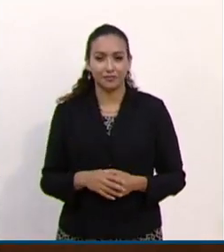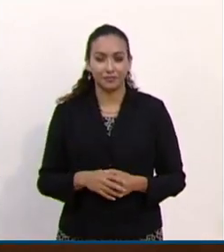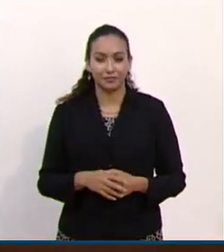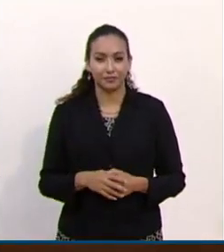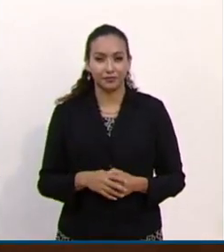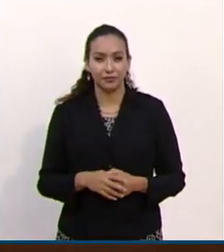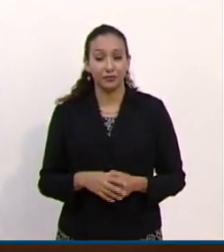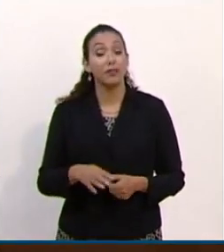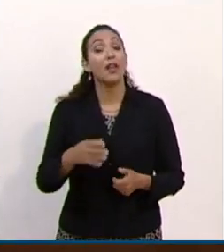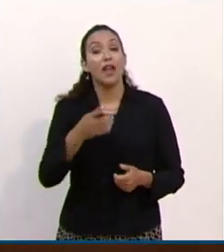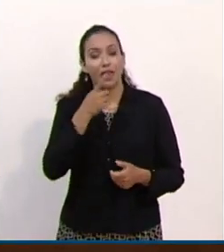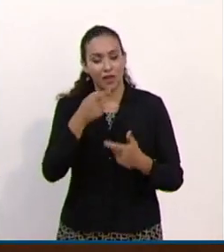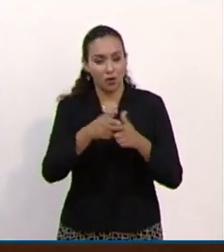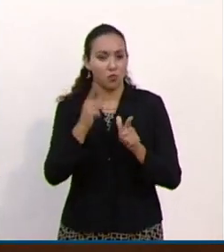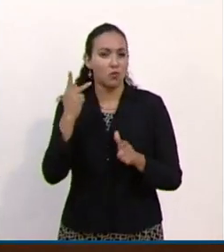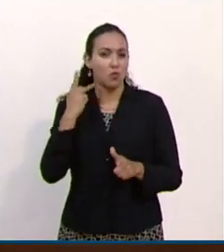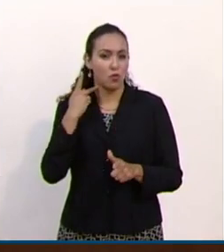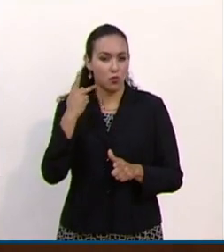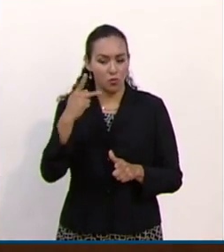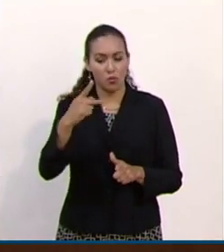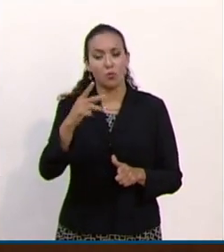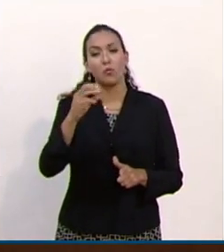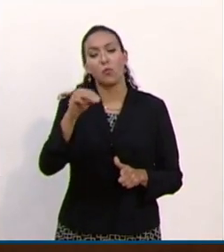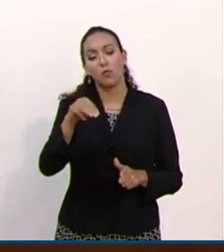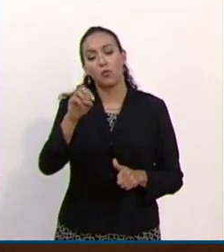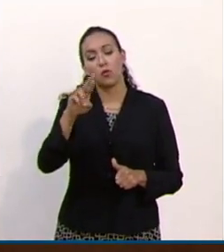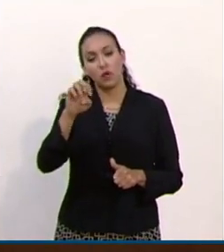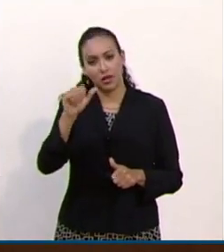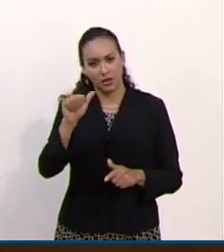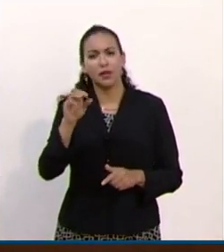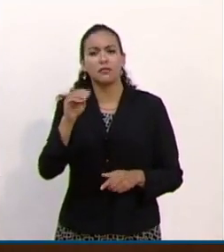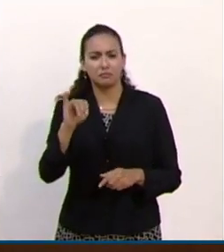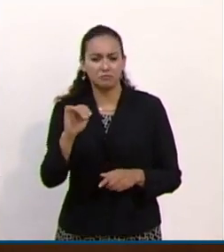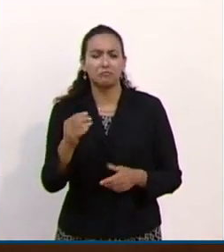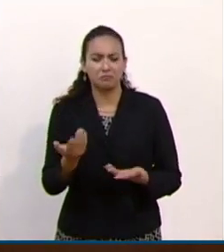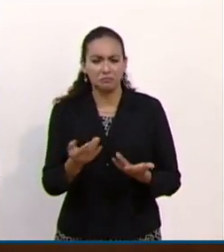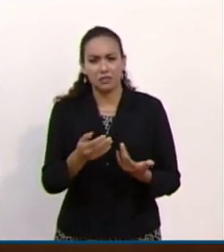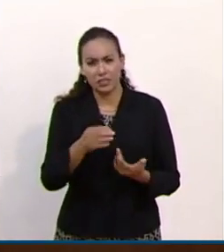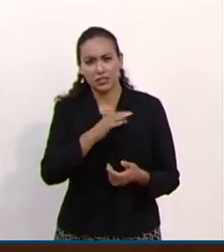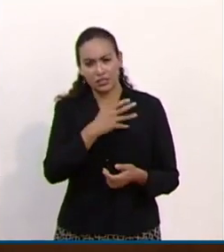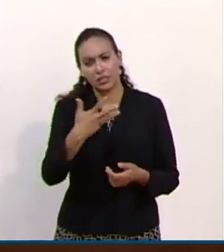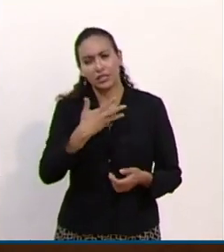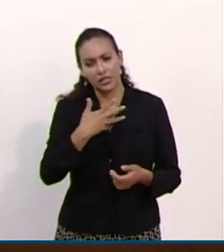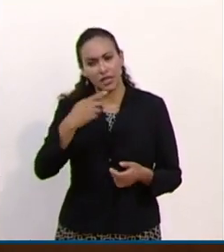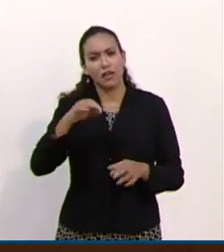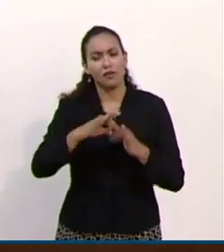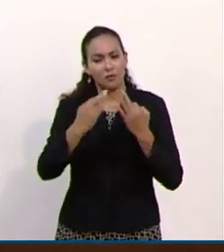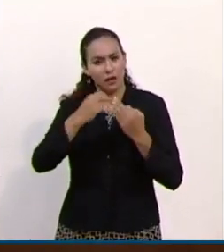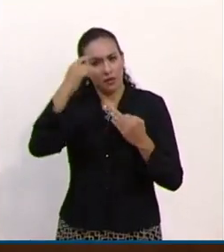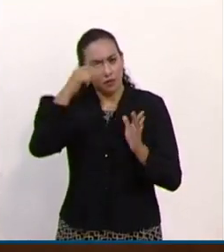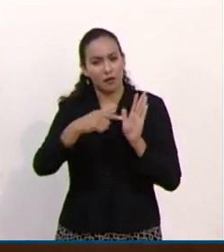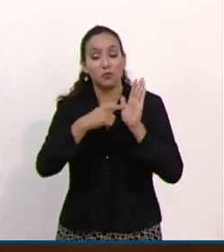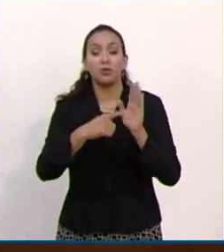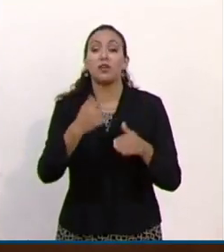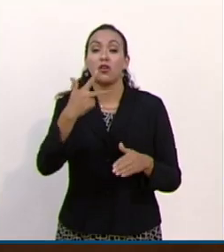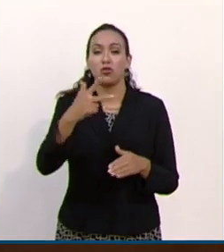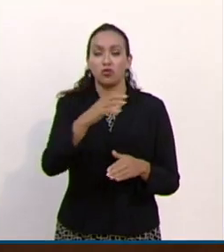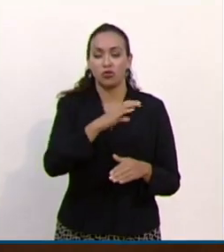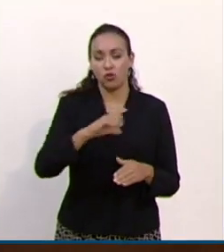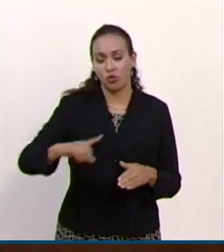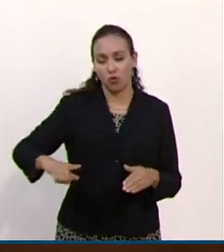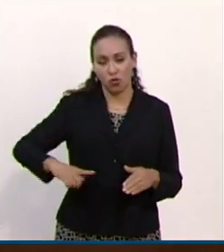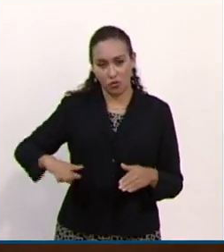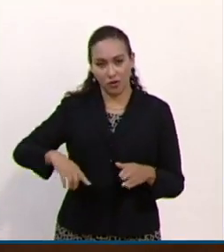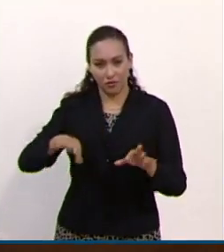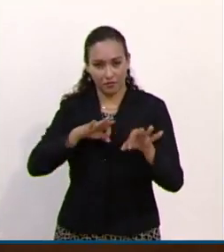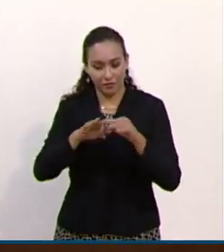confirmó que Morena sí cumplió con criterios de competitividad en la selección de sus candidaturas en 8 gubernaturas y la jefatura de gobierno